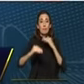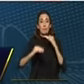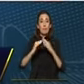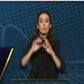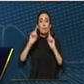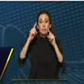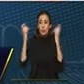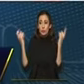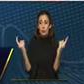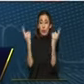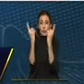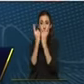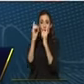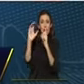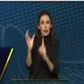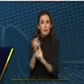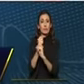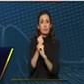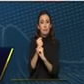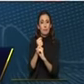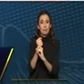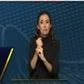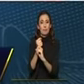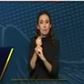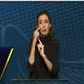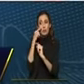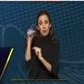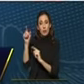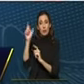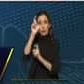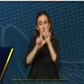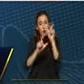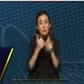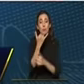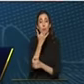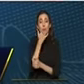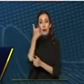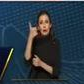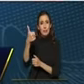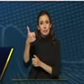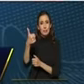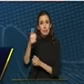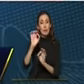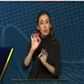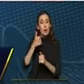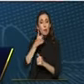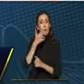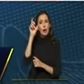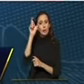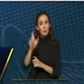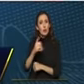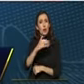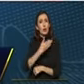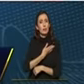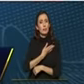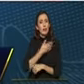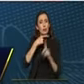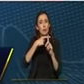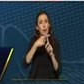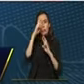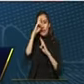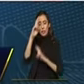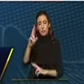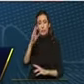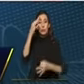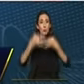encontraréis con las buenas almas, dando charlas de tolerancia, de respeto,